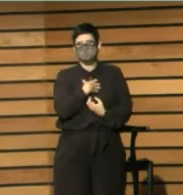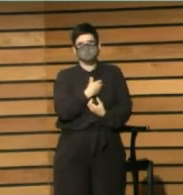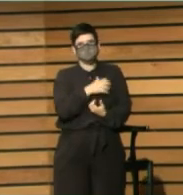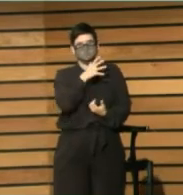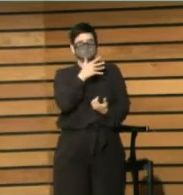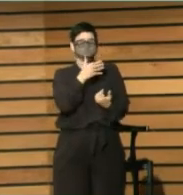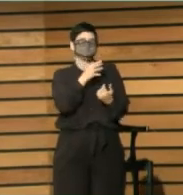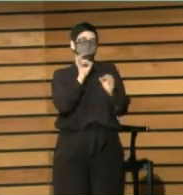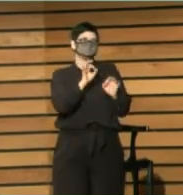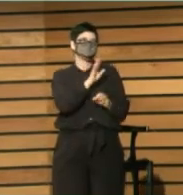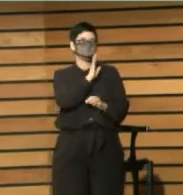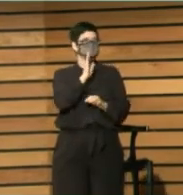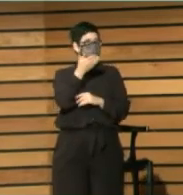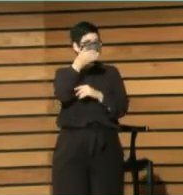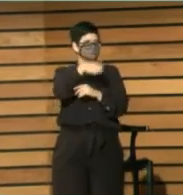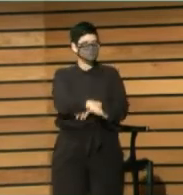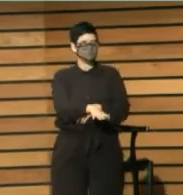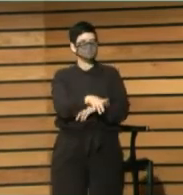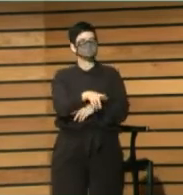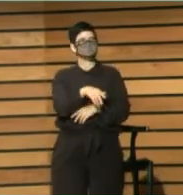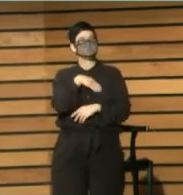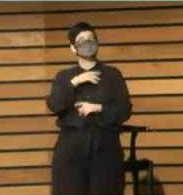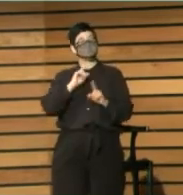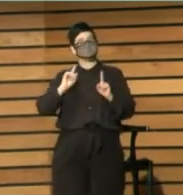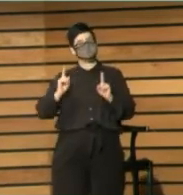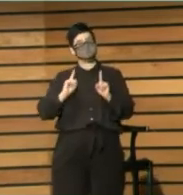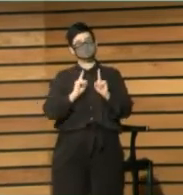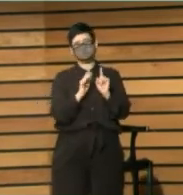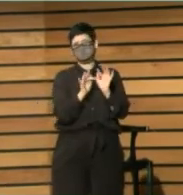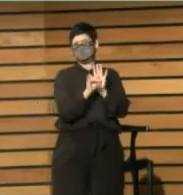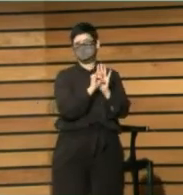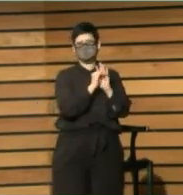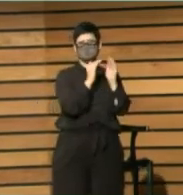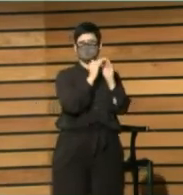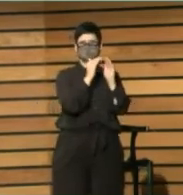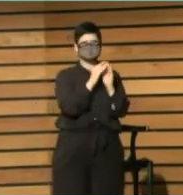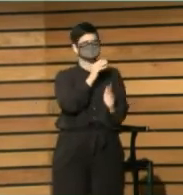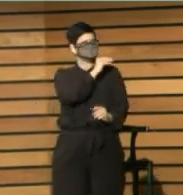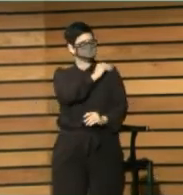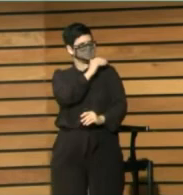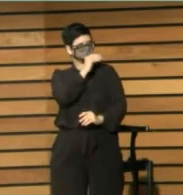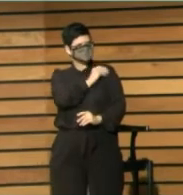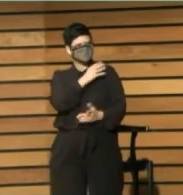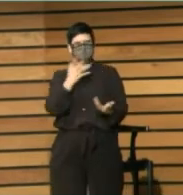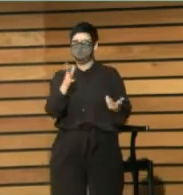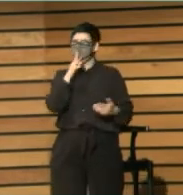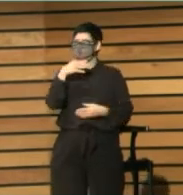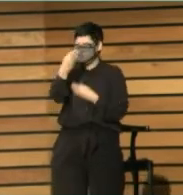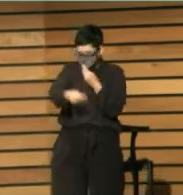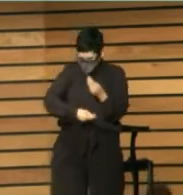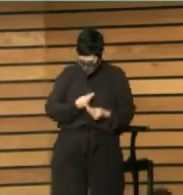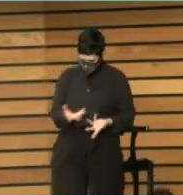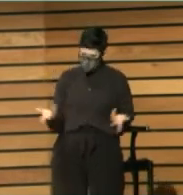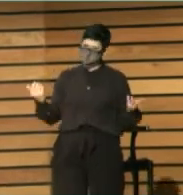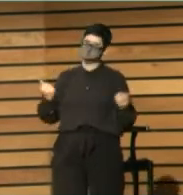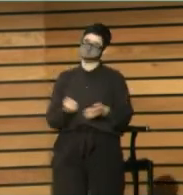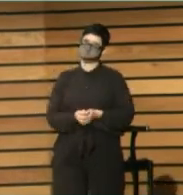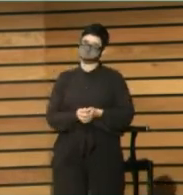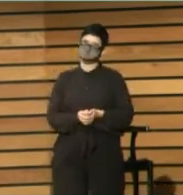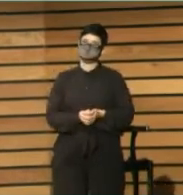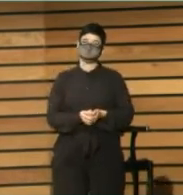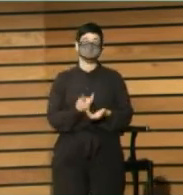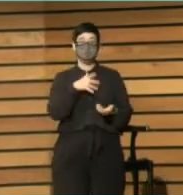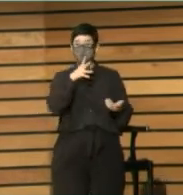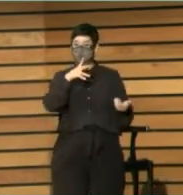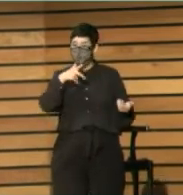hizo, ya llegando a casa, esta pregunta. Juanillo, ¿y ahora qué hago? Yo dije, ahora